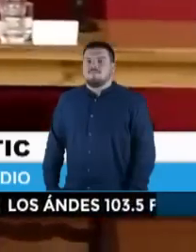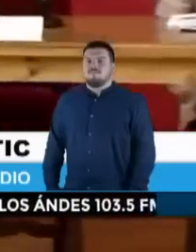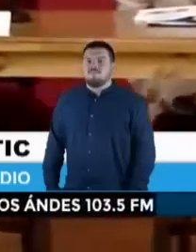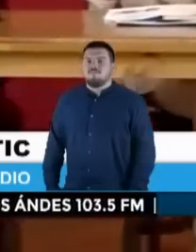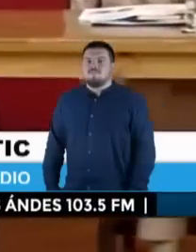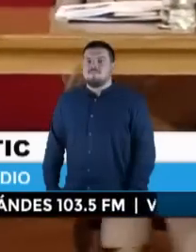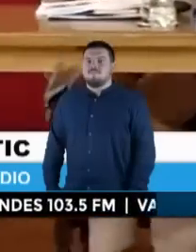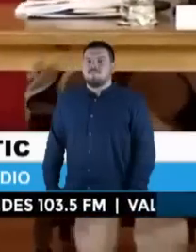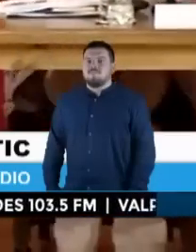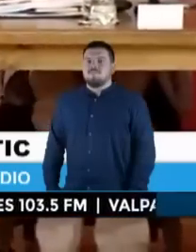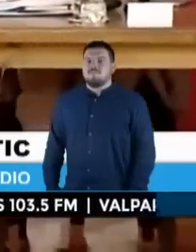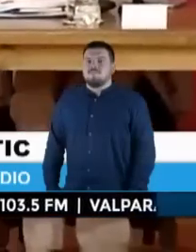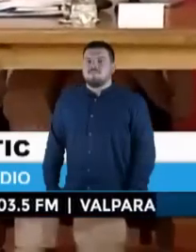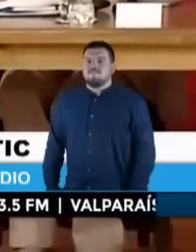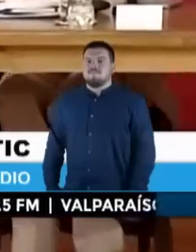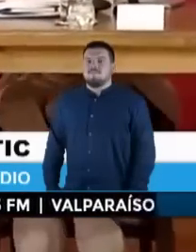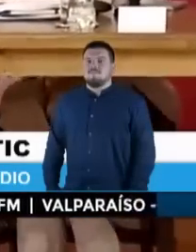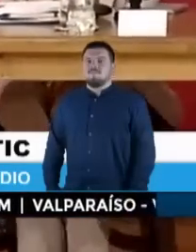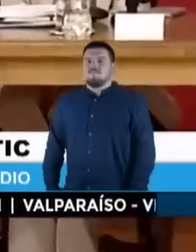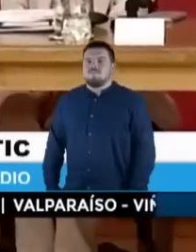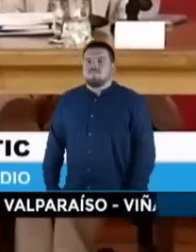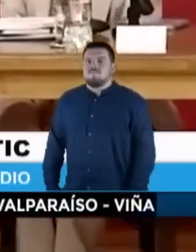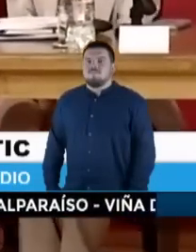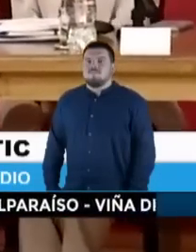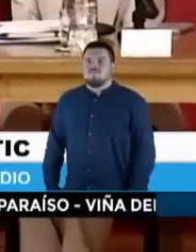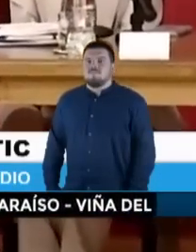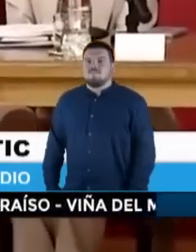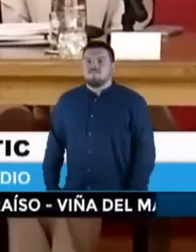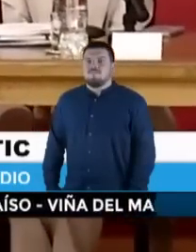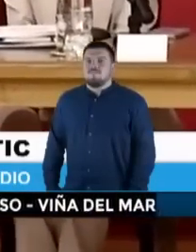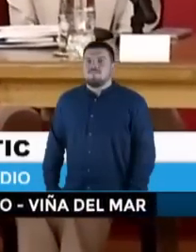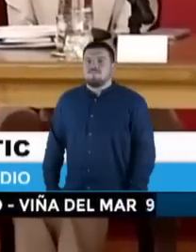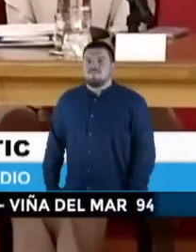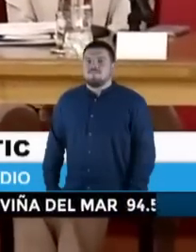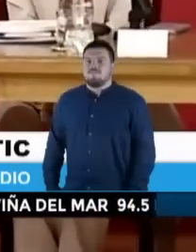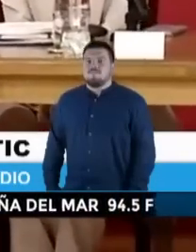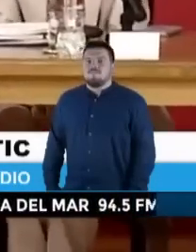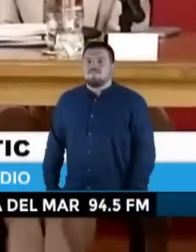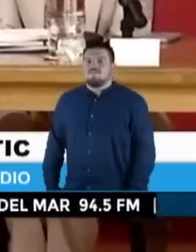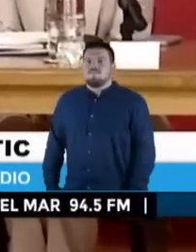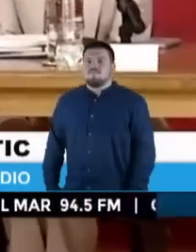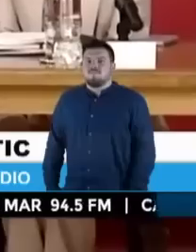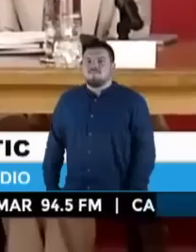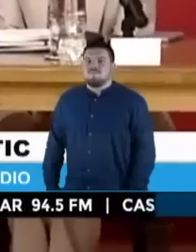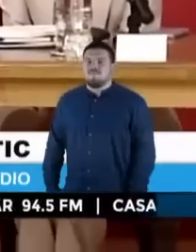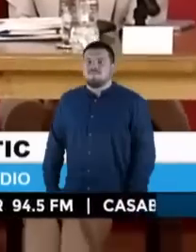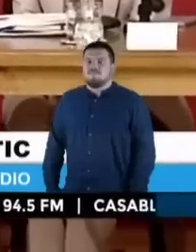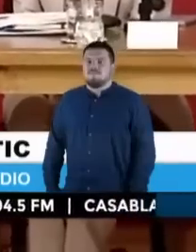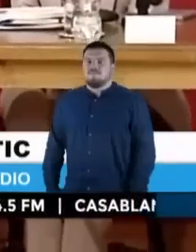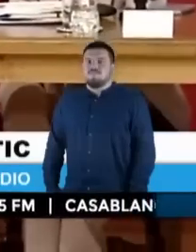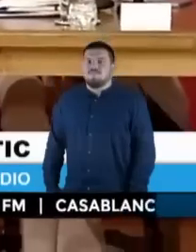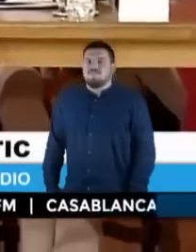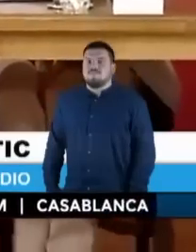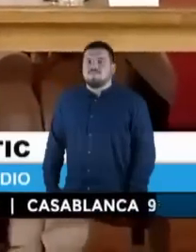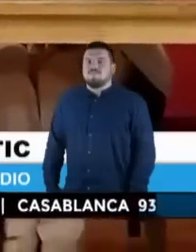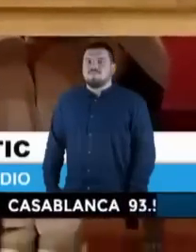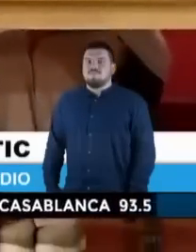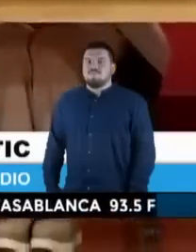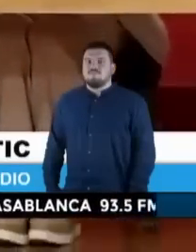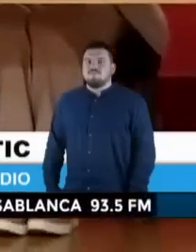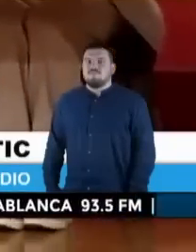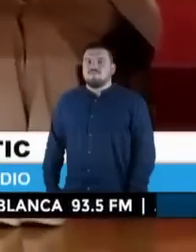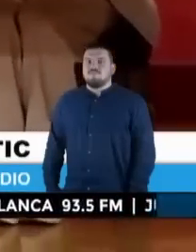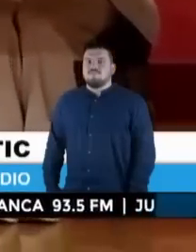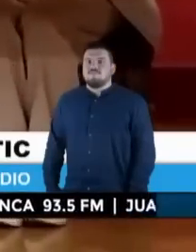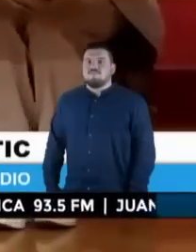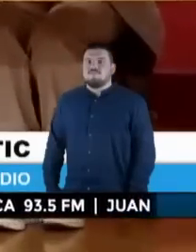los desafíos legislativos, las críticas a los ministros que en su momento ya fueron cuestionados pueden volver y se puede generar de nuevo un conflicto ahí. Todo